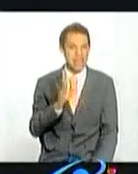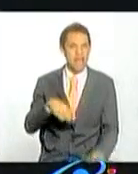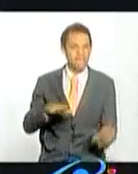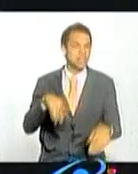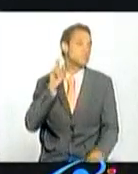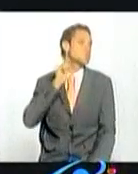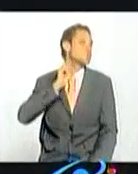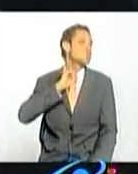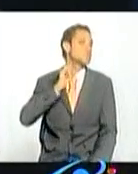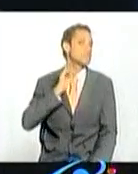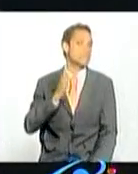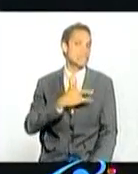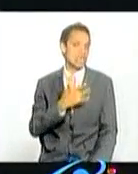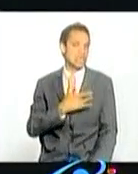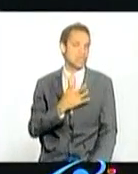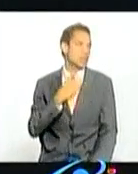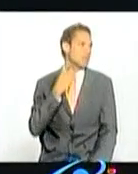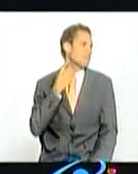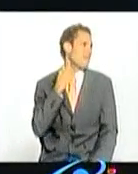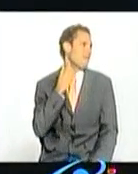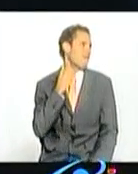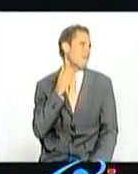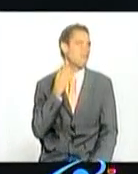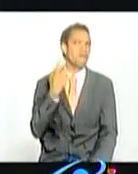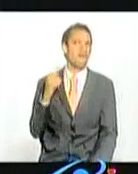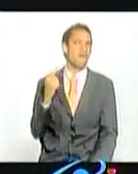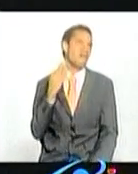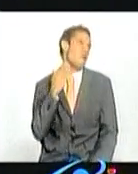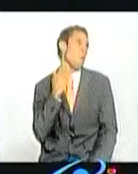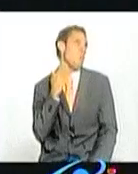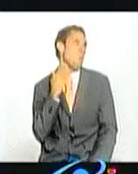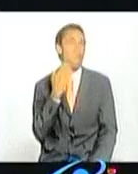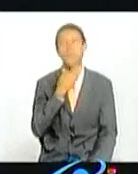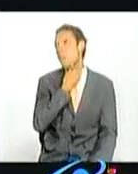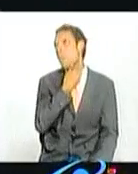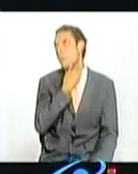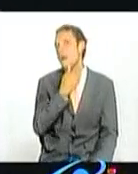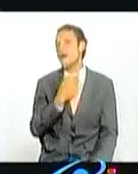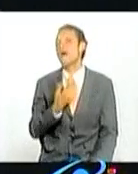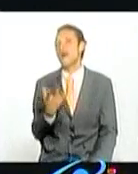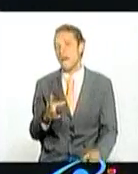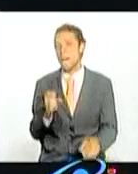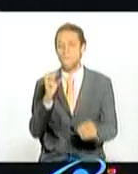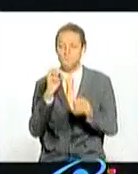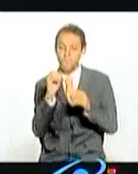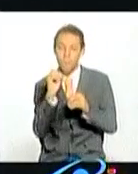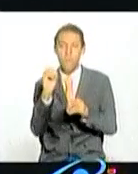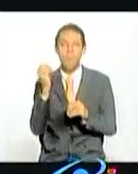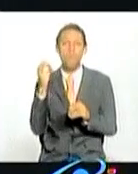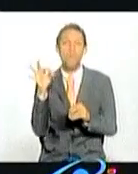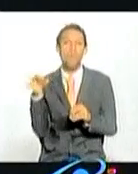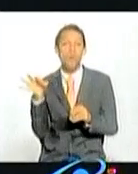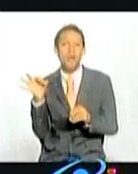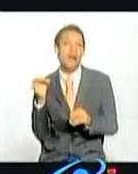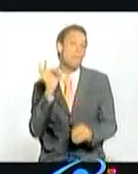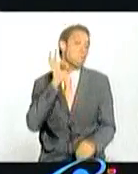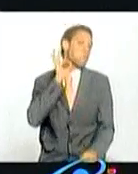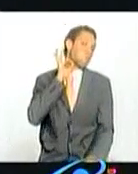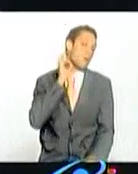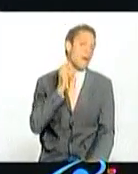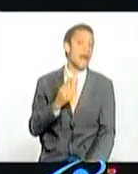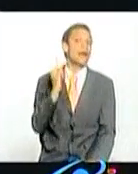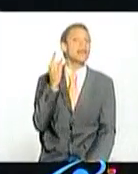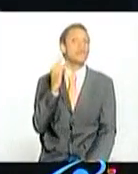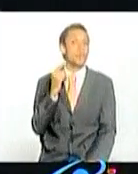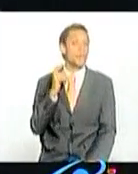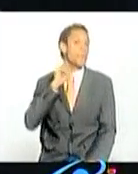se queden esperando el milagrito. Miren qué es esa masa. Afortunadamente con estos métodos ecográficos uno puede ver esos ganglios. Muy bien. Vemos